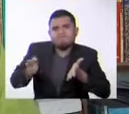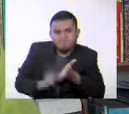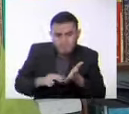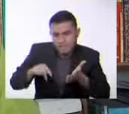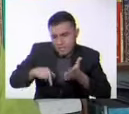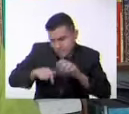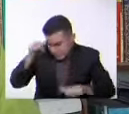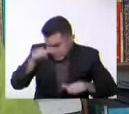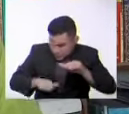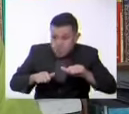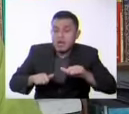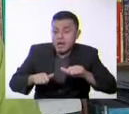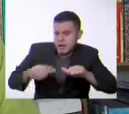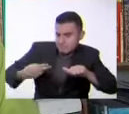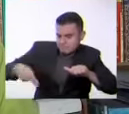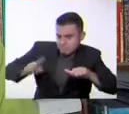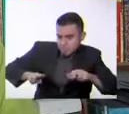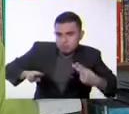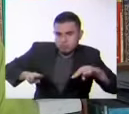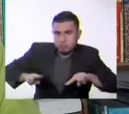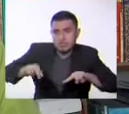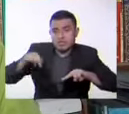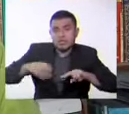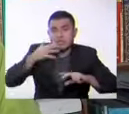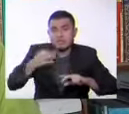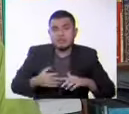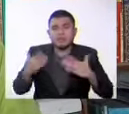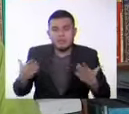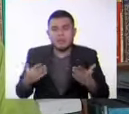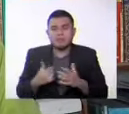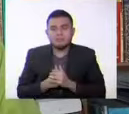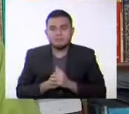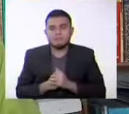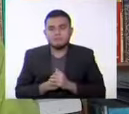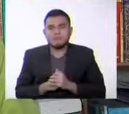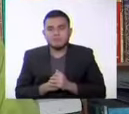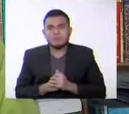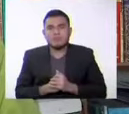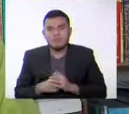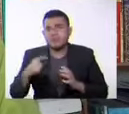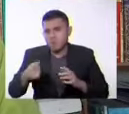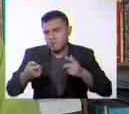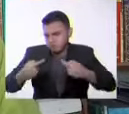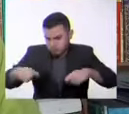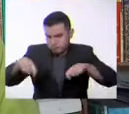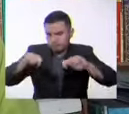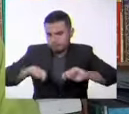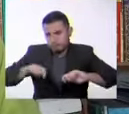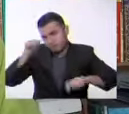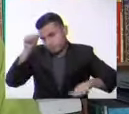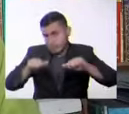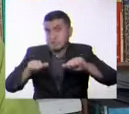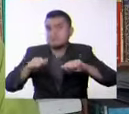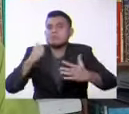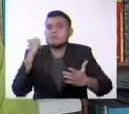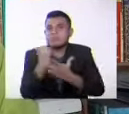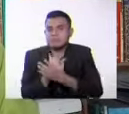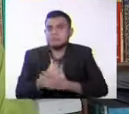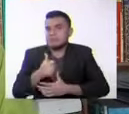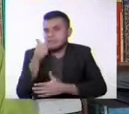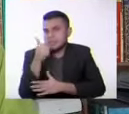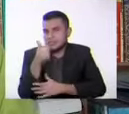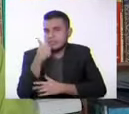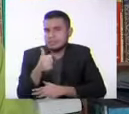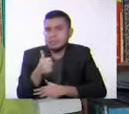acuerdo actualmente y esto puede propulsar a que se vuelva un acuerdo vinculante, y en tanto esas medidas